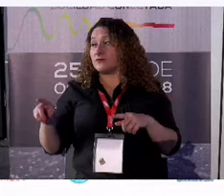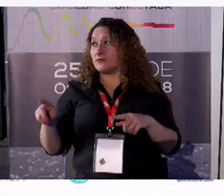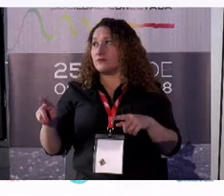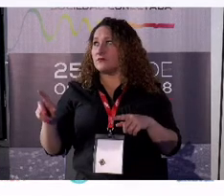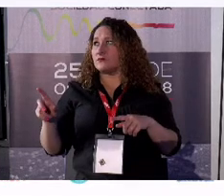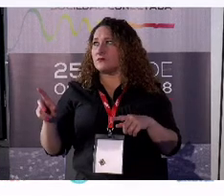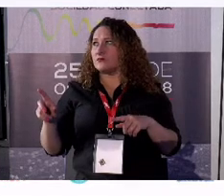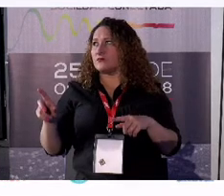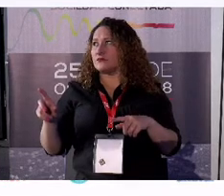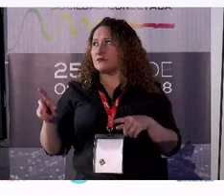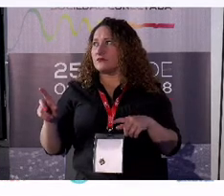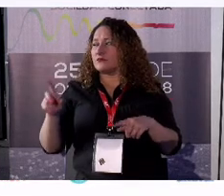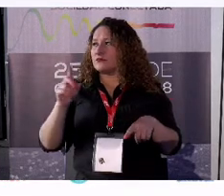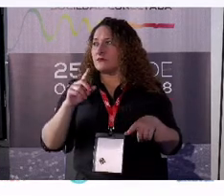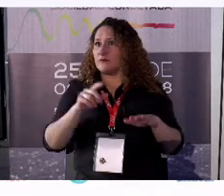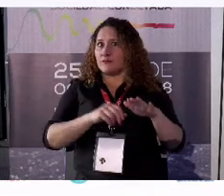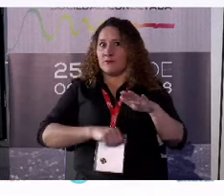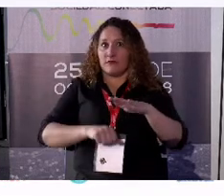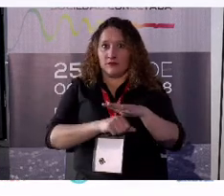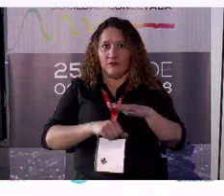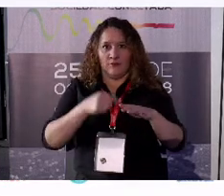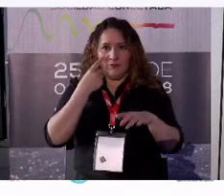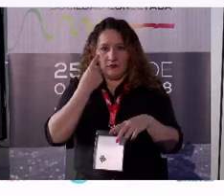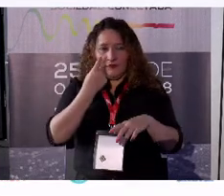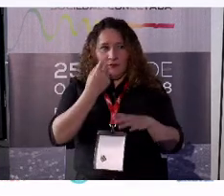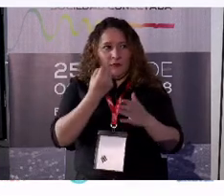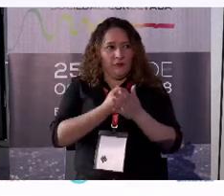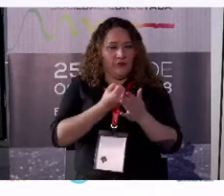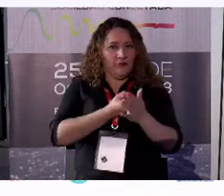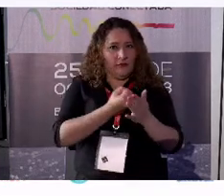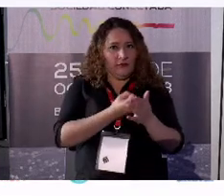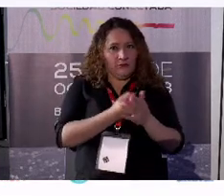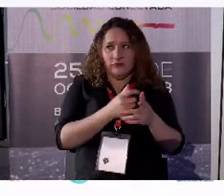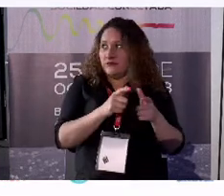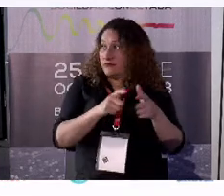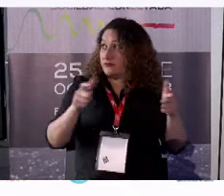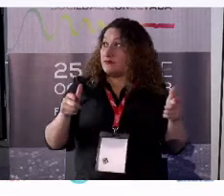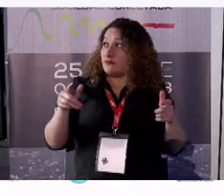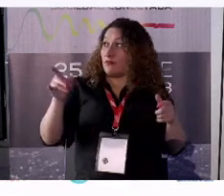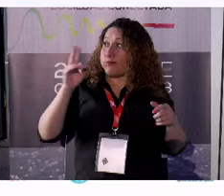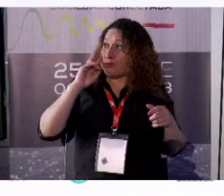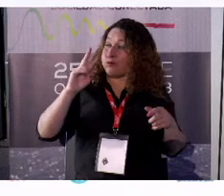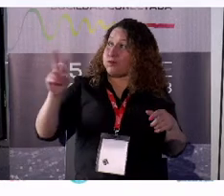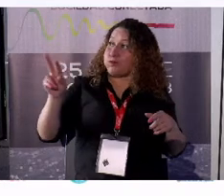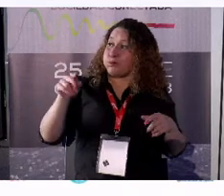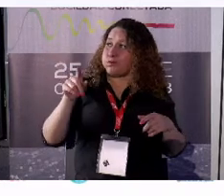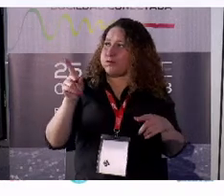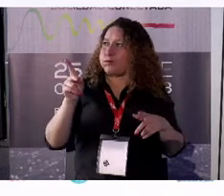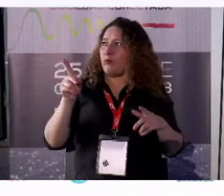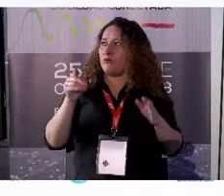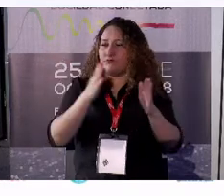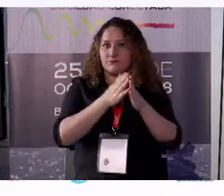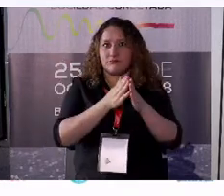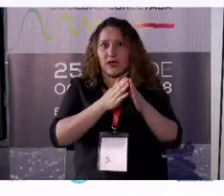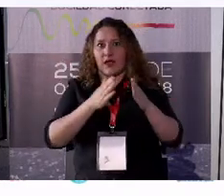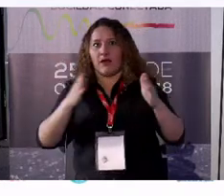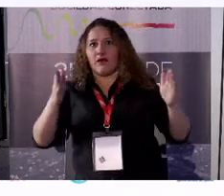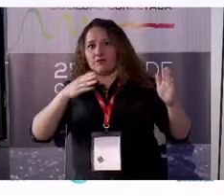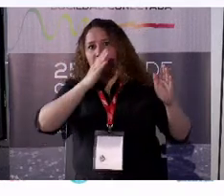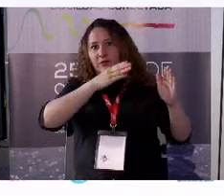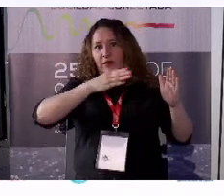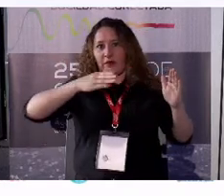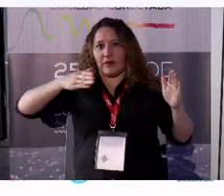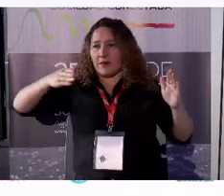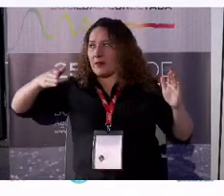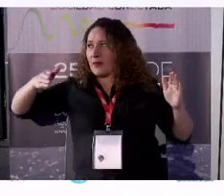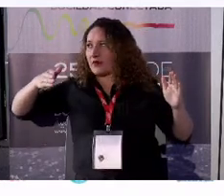que las áreas sean grandes, como por ejemplo de esta línea a esta línea, que tiene varios condados o varias áreas de